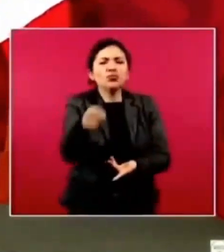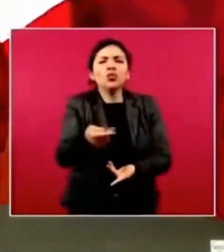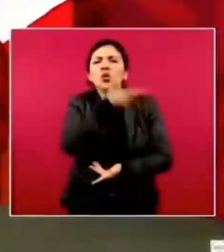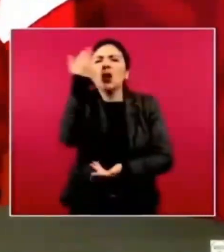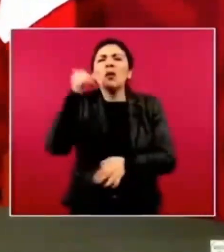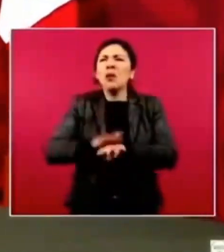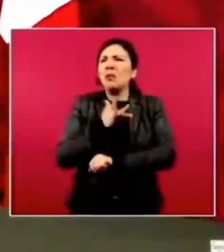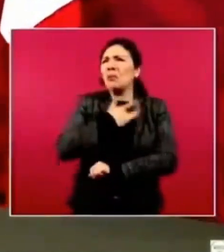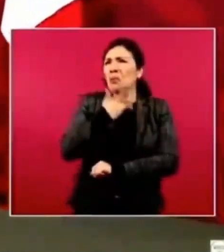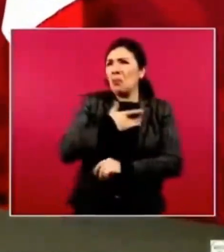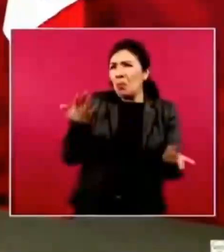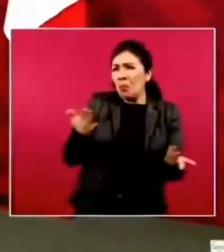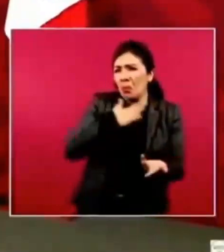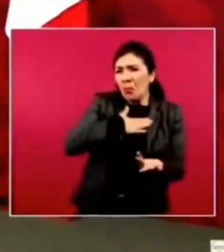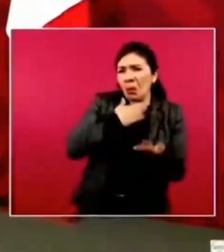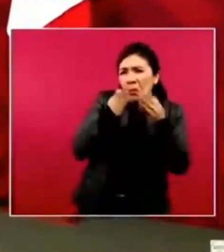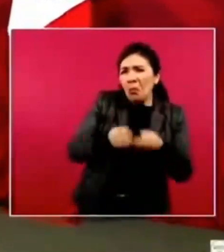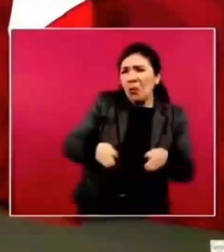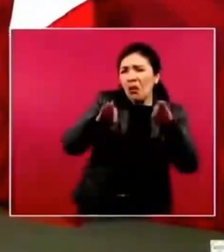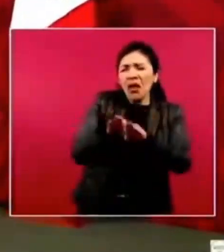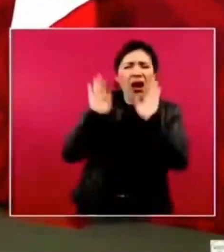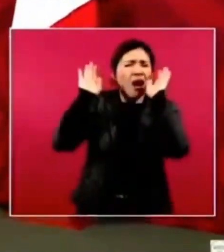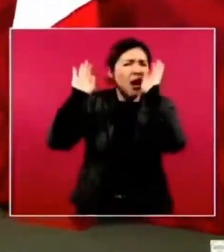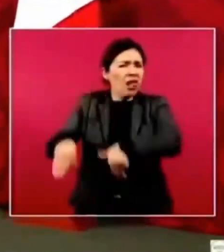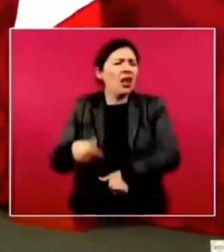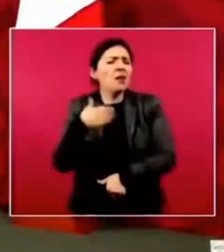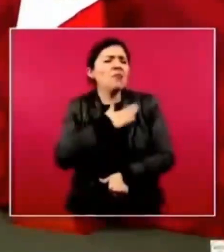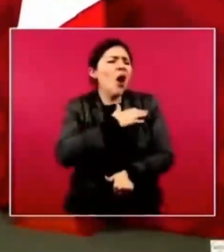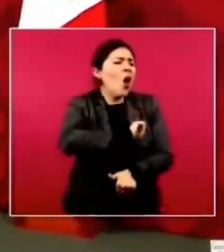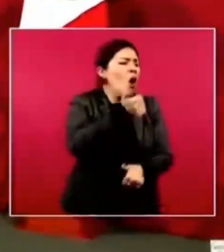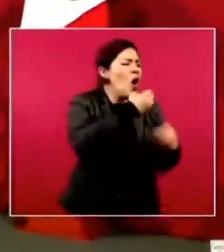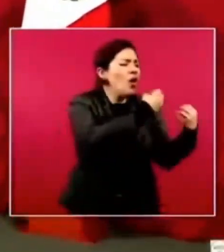tampoco le importa mucho y anda en otras cosas,